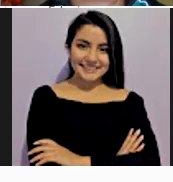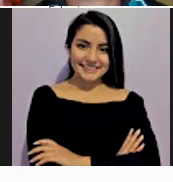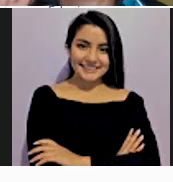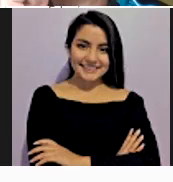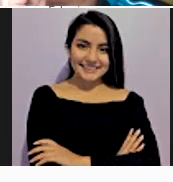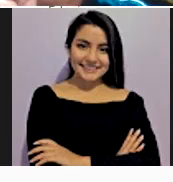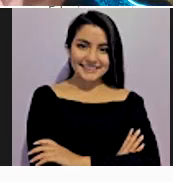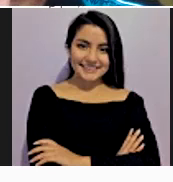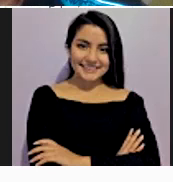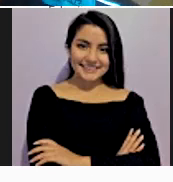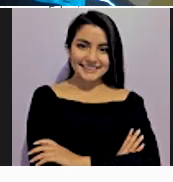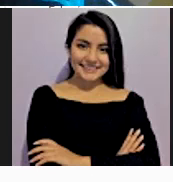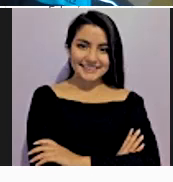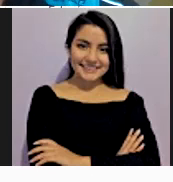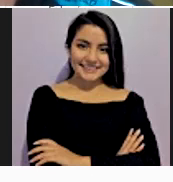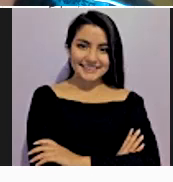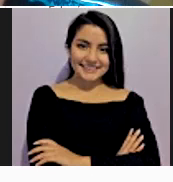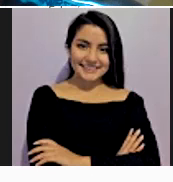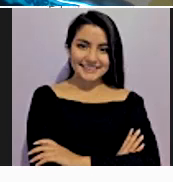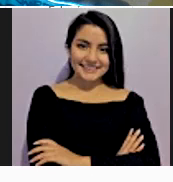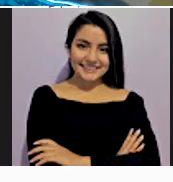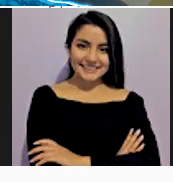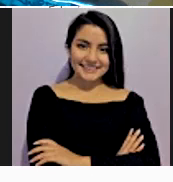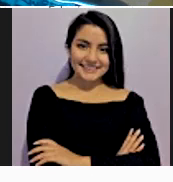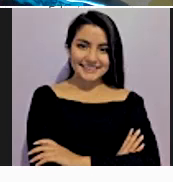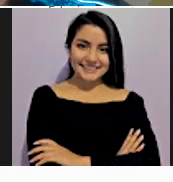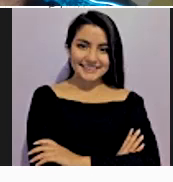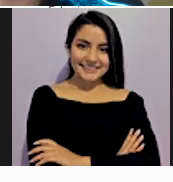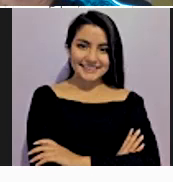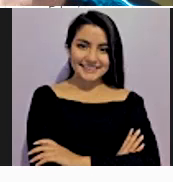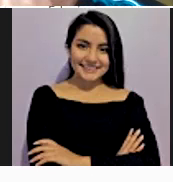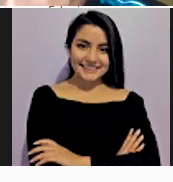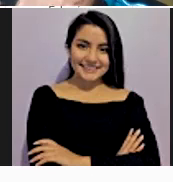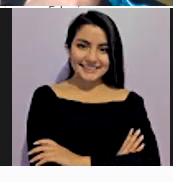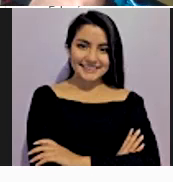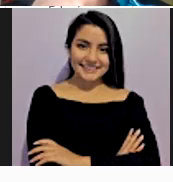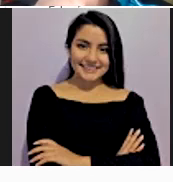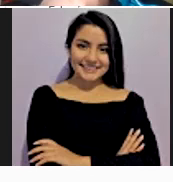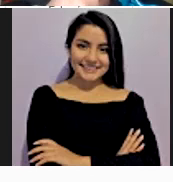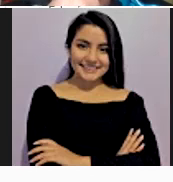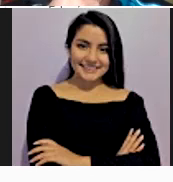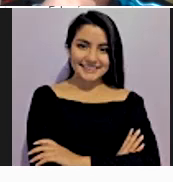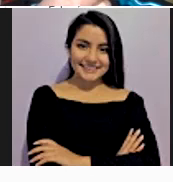Ahí. Usted me explicaría cómo se produce el inicio del movimiento de una partícula.